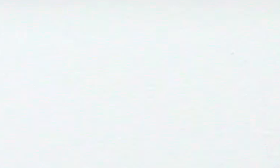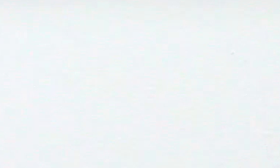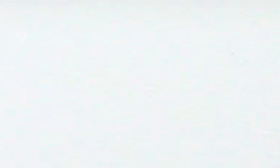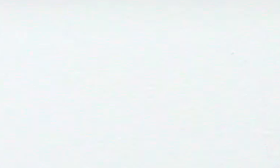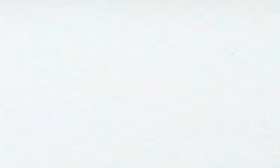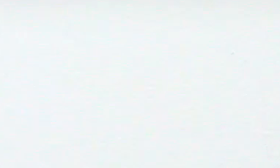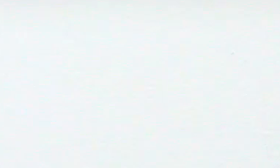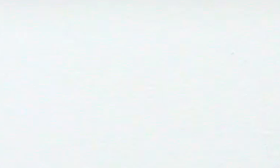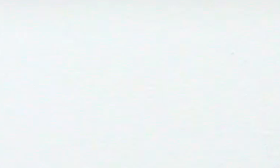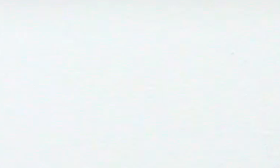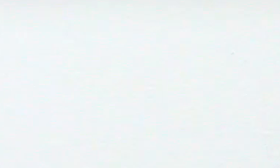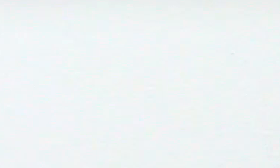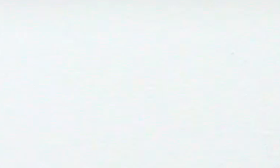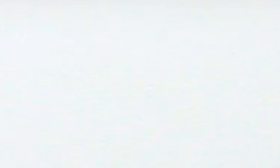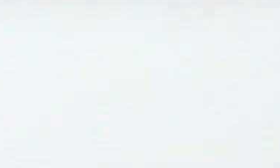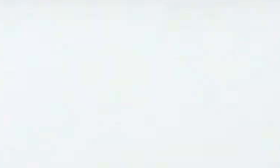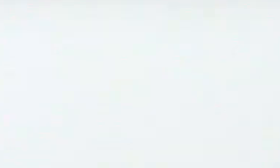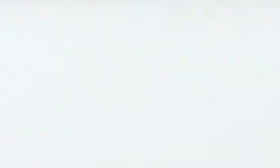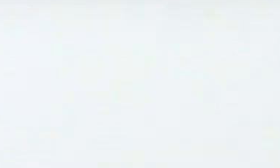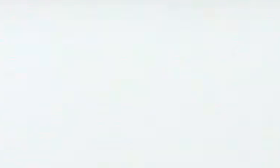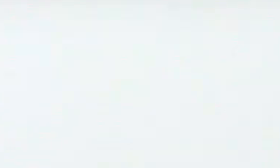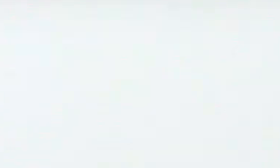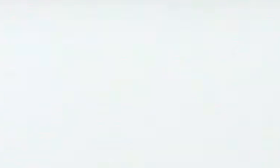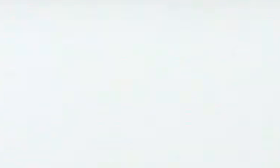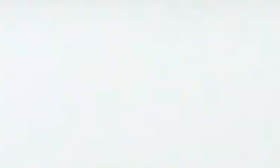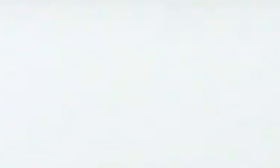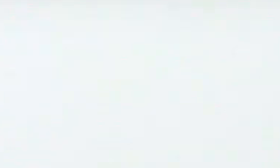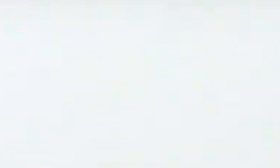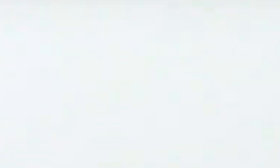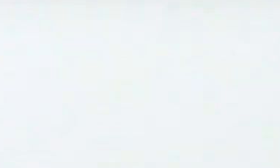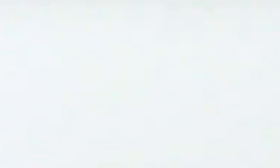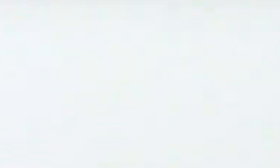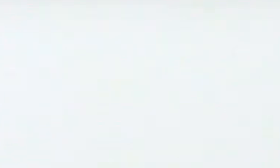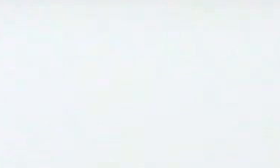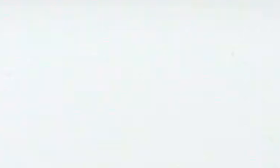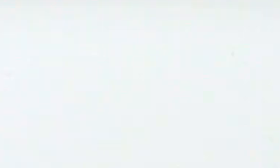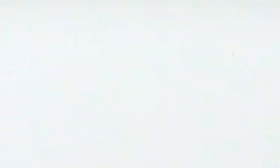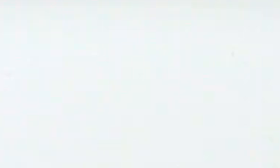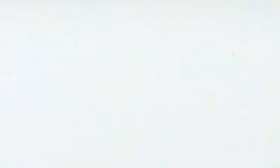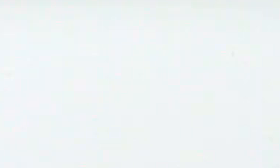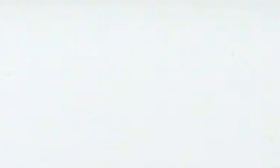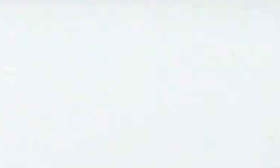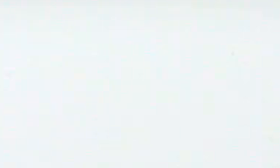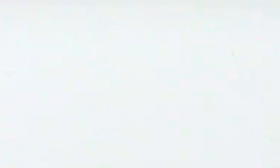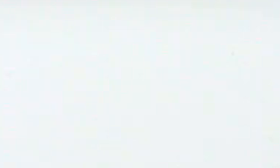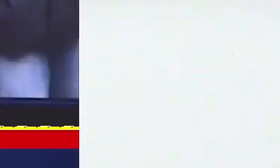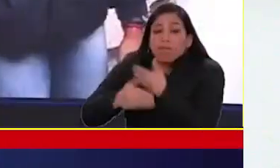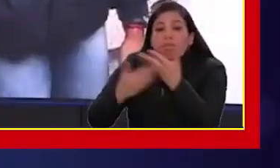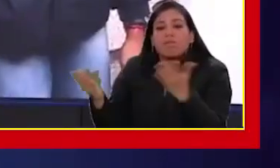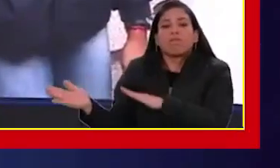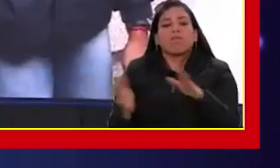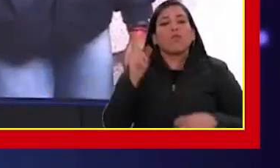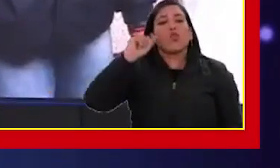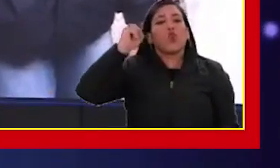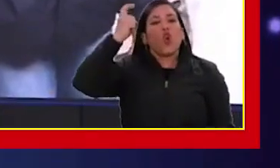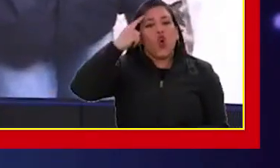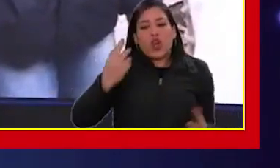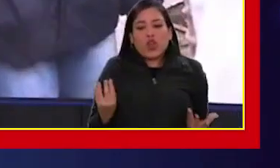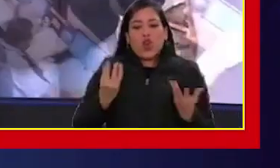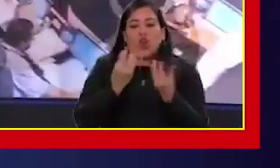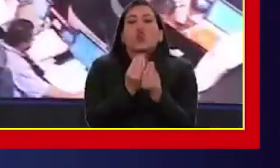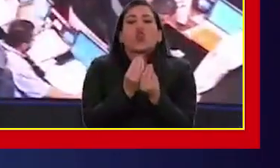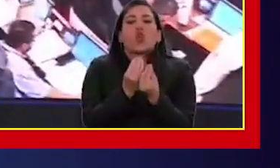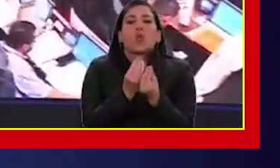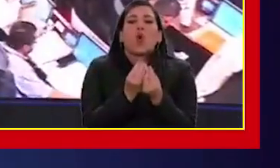de Colombia crea un congreso sobre igualdad y equidad producción nos tiene este material el gobierno y su bancada